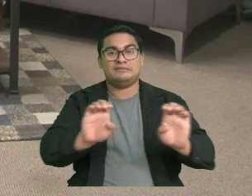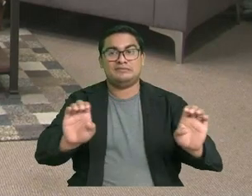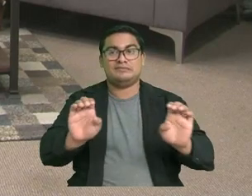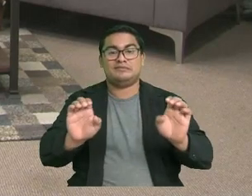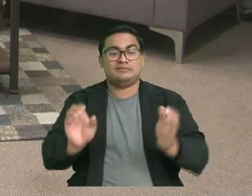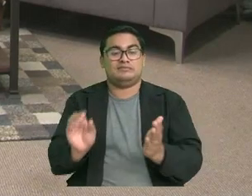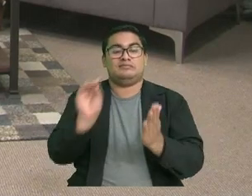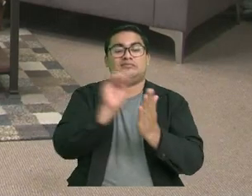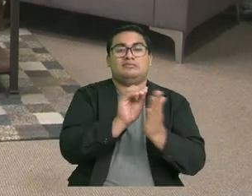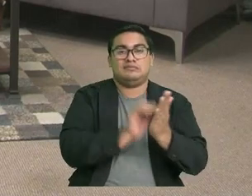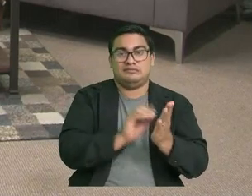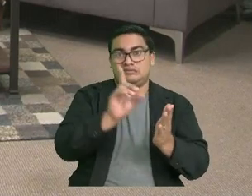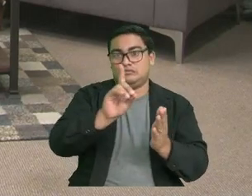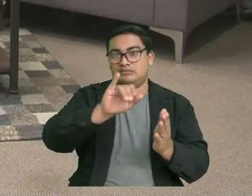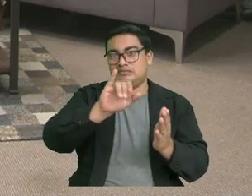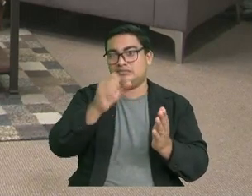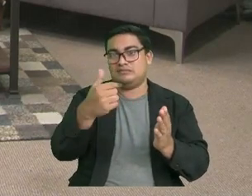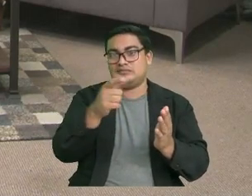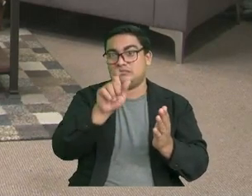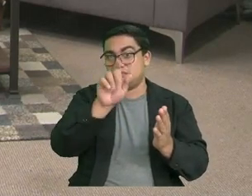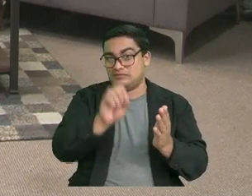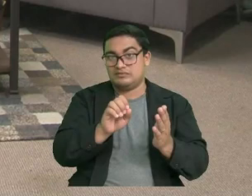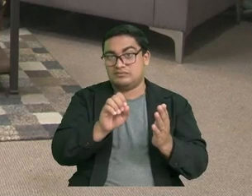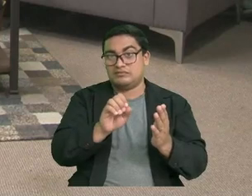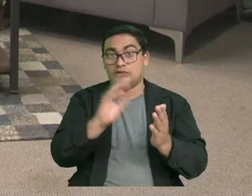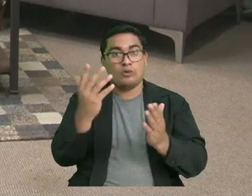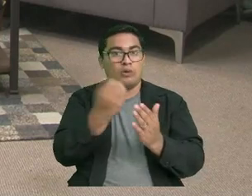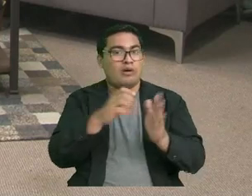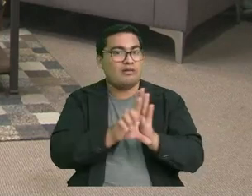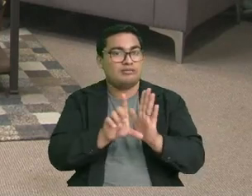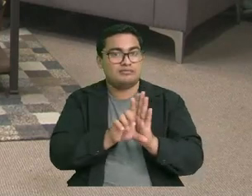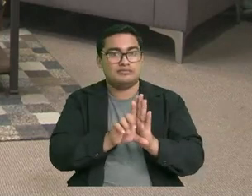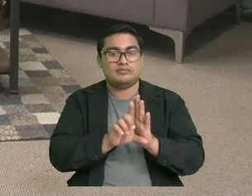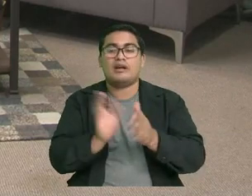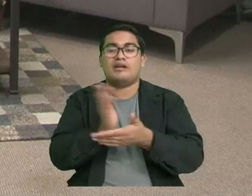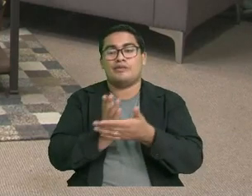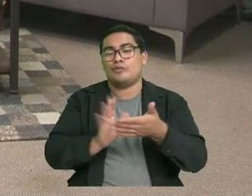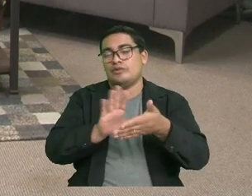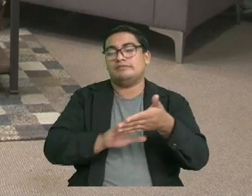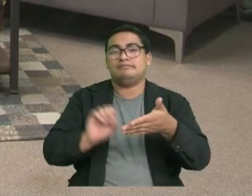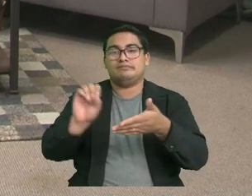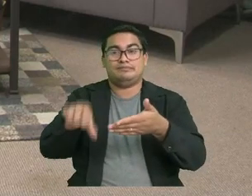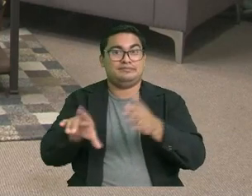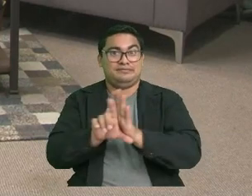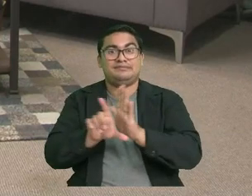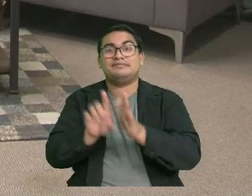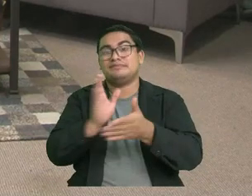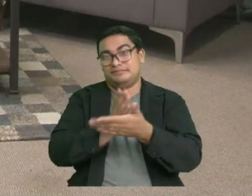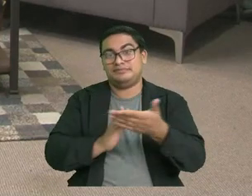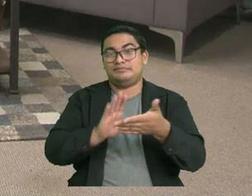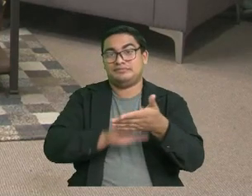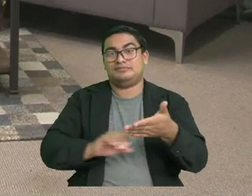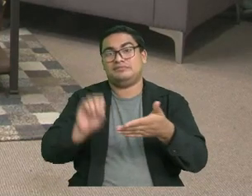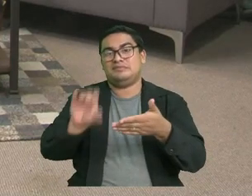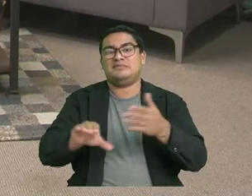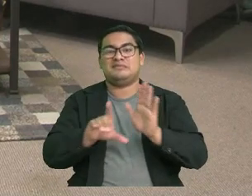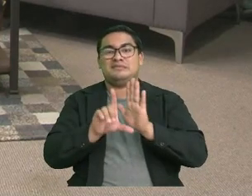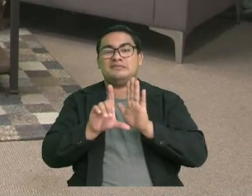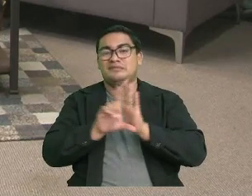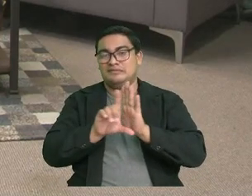quedan en el digesto de, claro, de la comisión. Por ejemplo, tenemos lo que